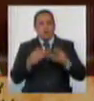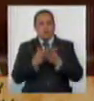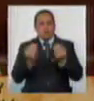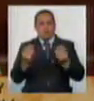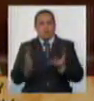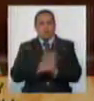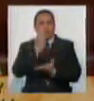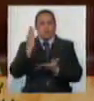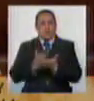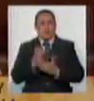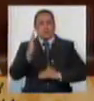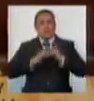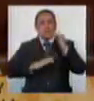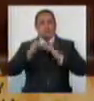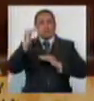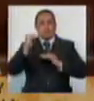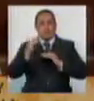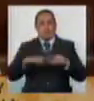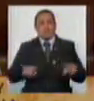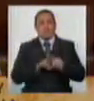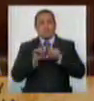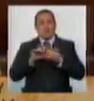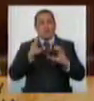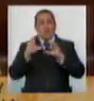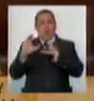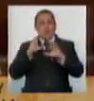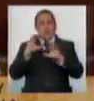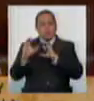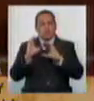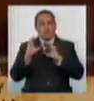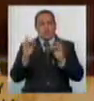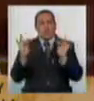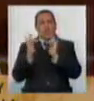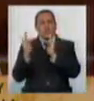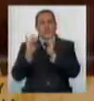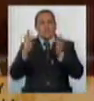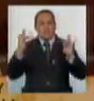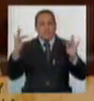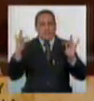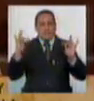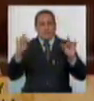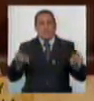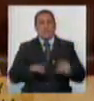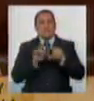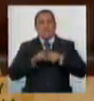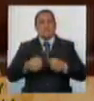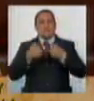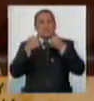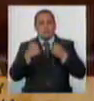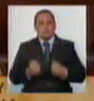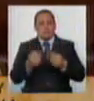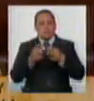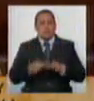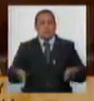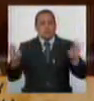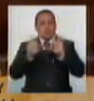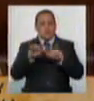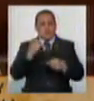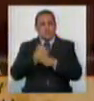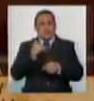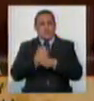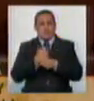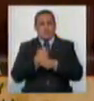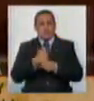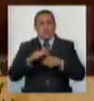brecha de infraestructura en comunicaciones y conectividad. Establecimos como ejes de acción